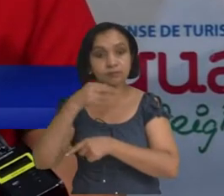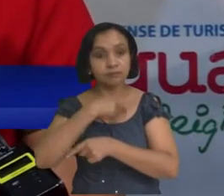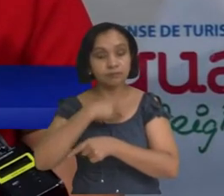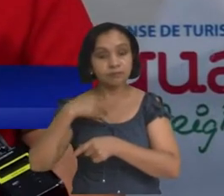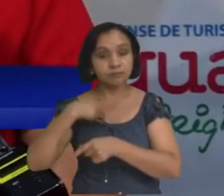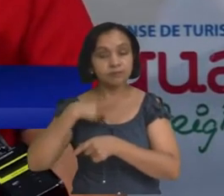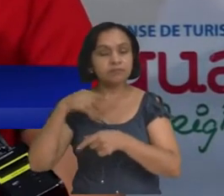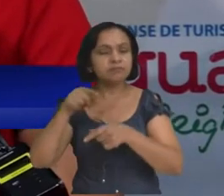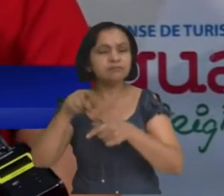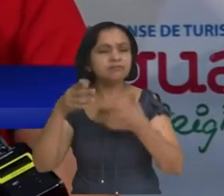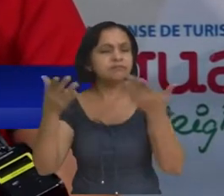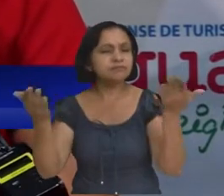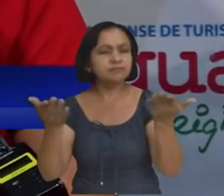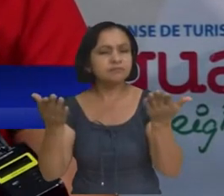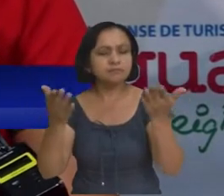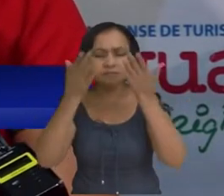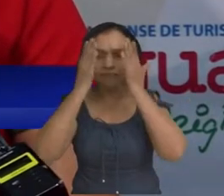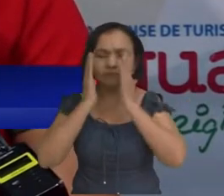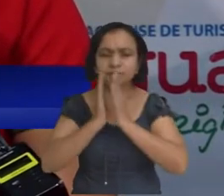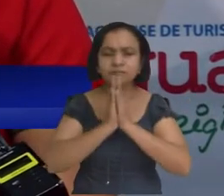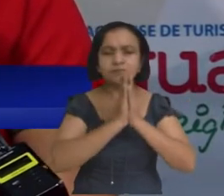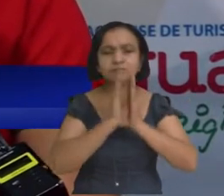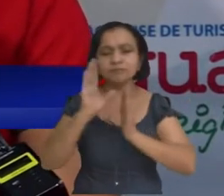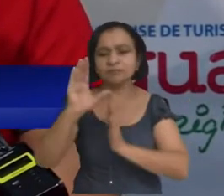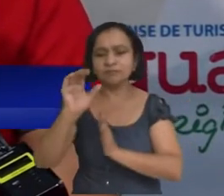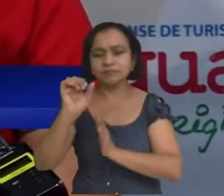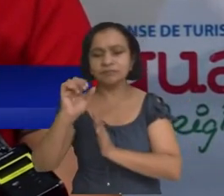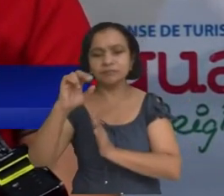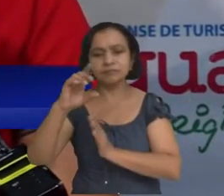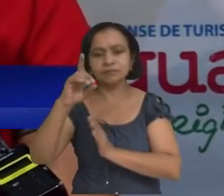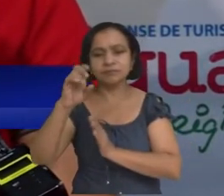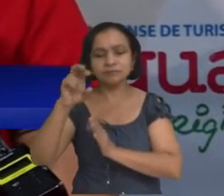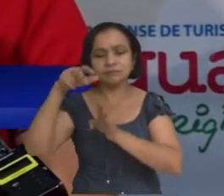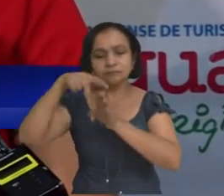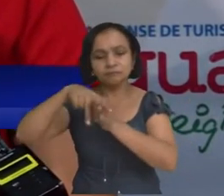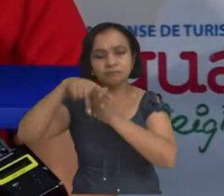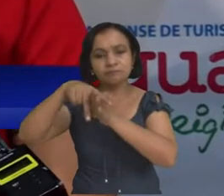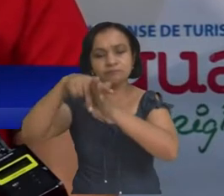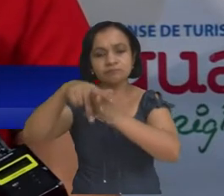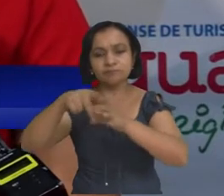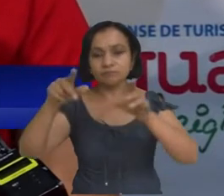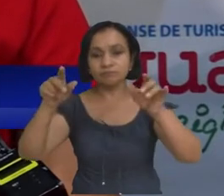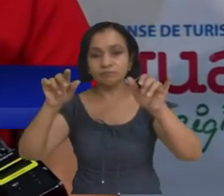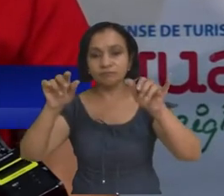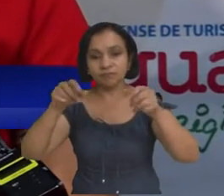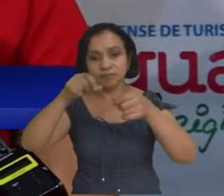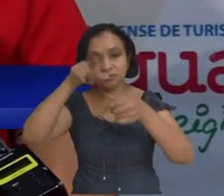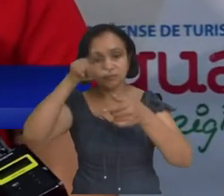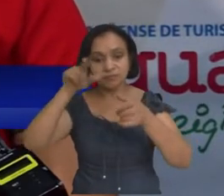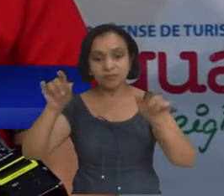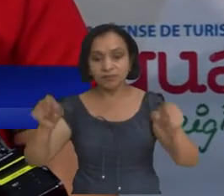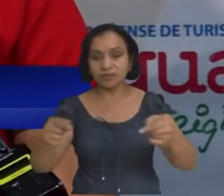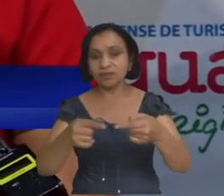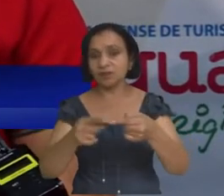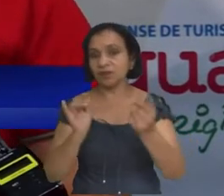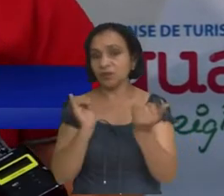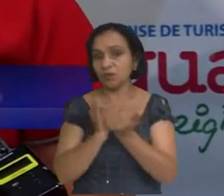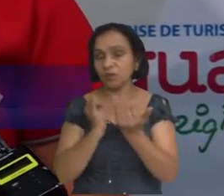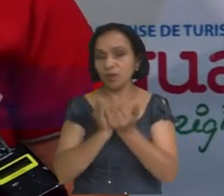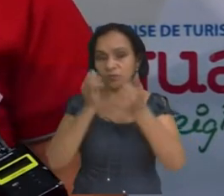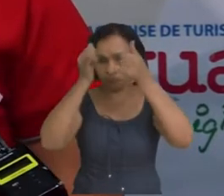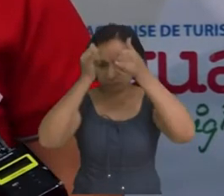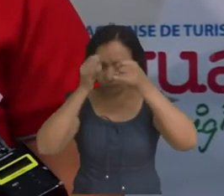estará celebrando la Virgen de Candelaria con un desfile hípico, peleas de gallo y actividades taurinas.